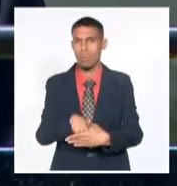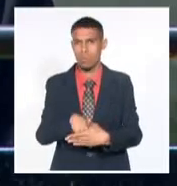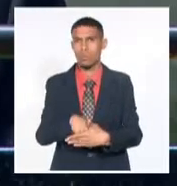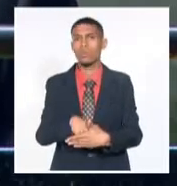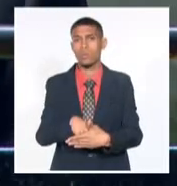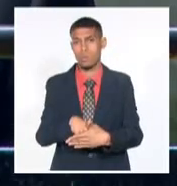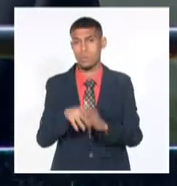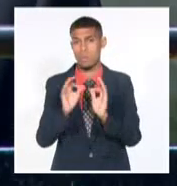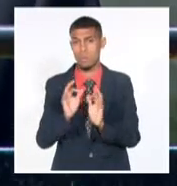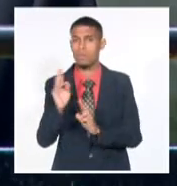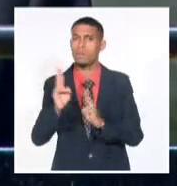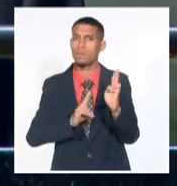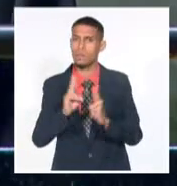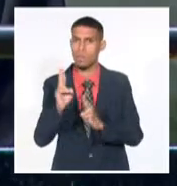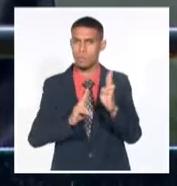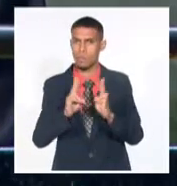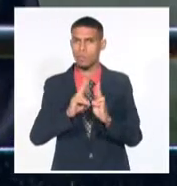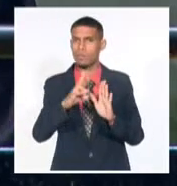resolución